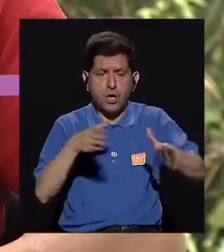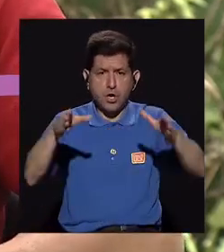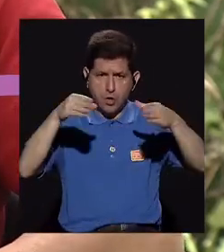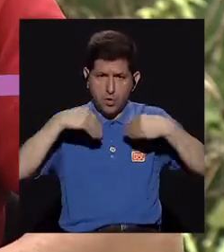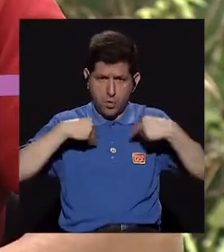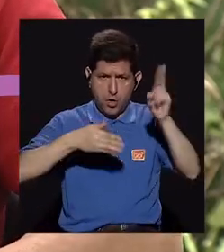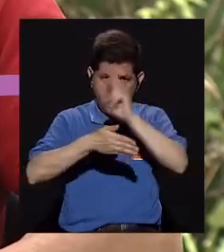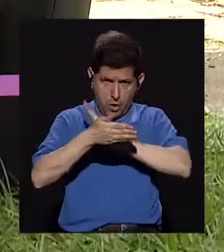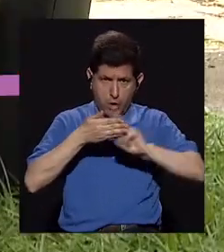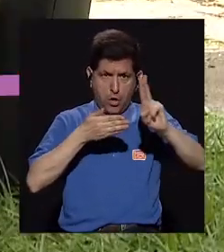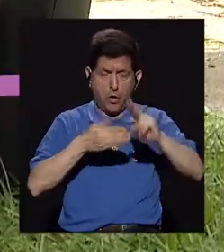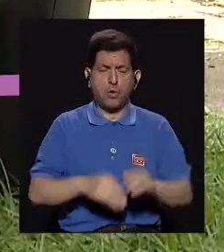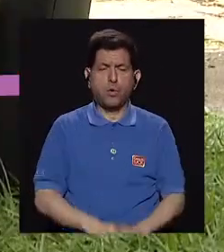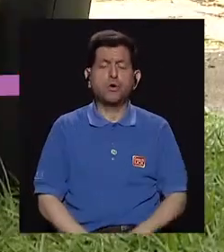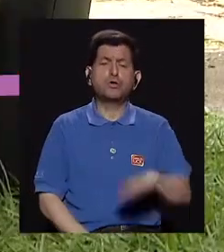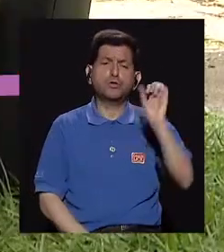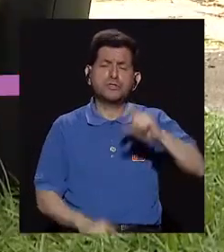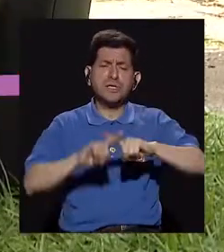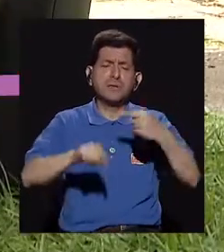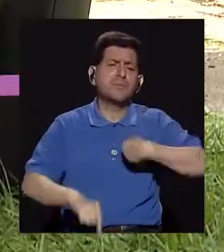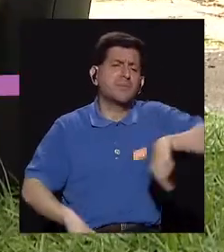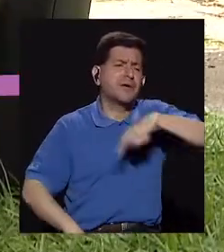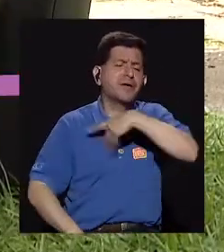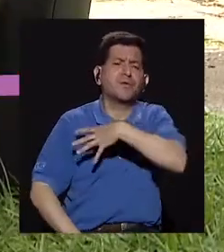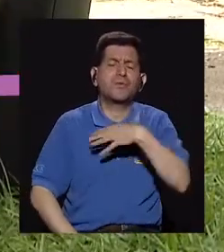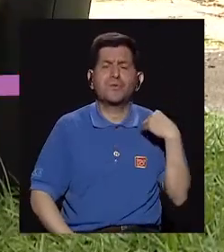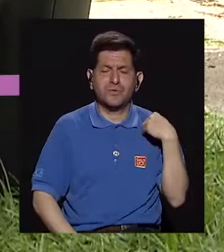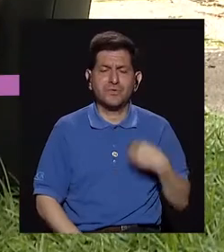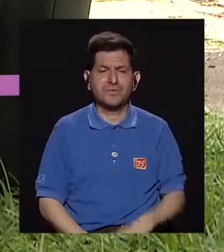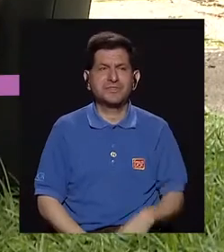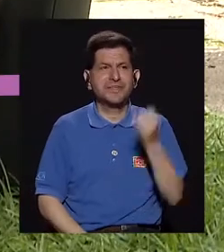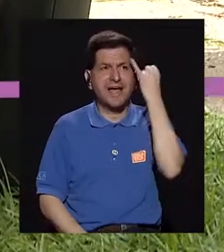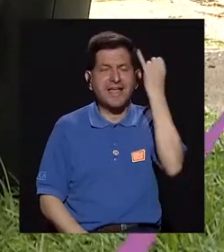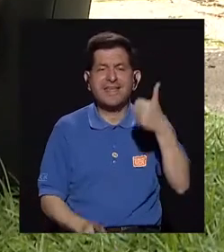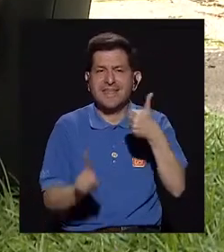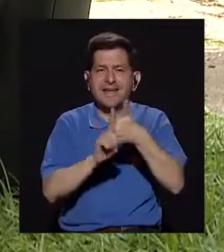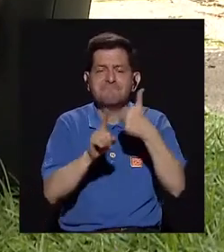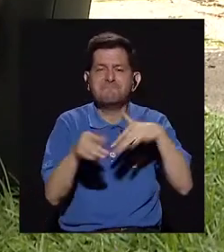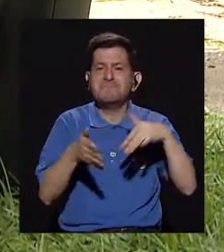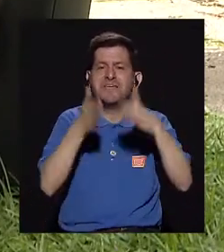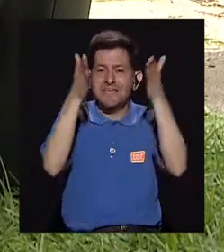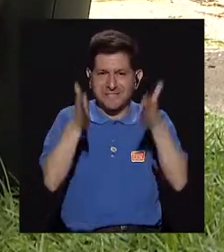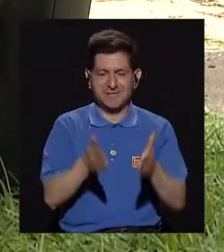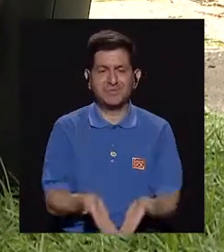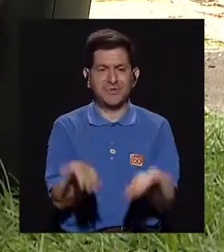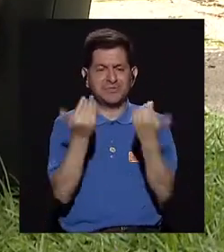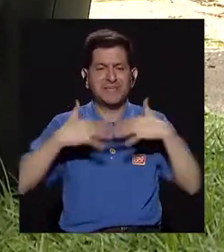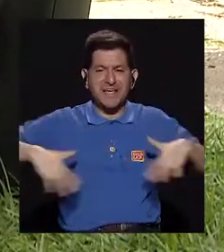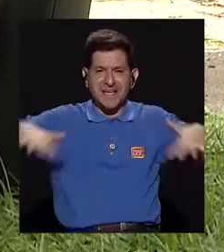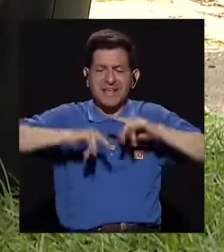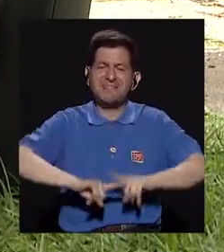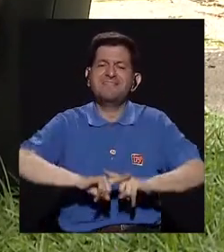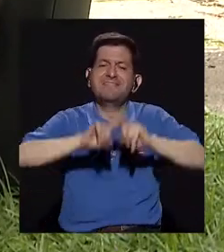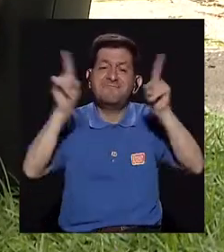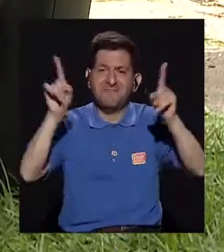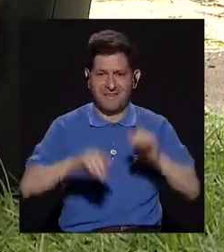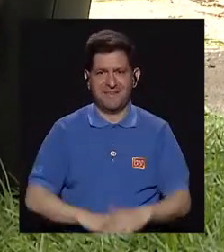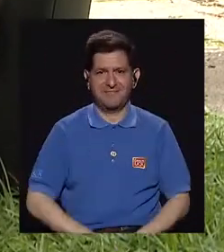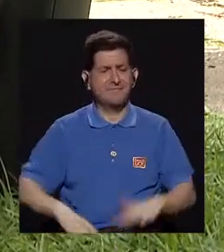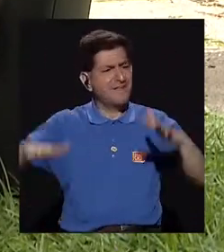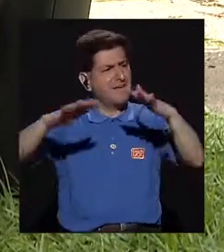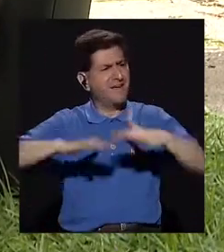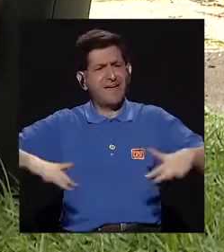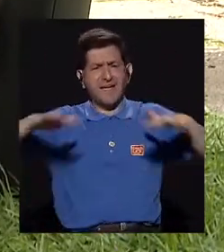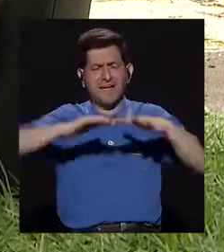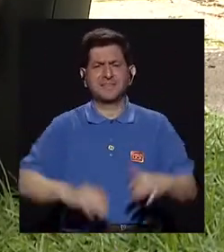acoge la universidad. Sí, como un proyecto. Pero lo que nos gusta a nosotros es que fue una iniciativa de los mismos estudiantes, ¿verdad? Que querían un espacio diferente, un